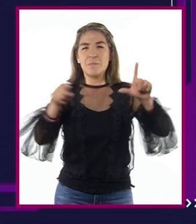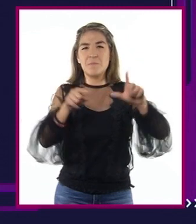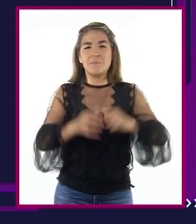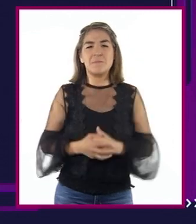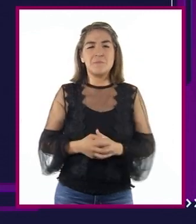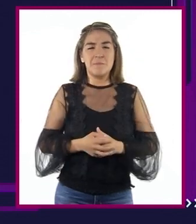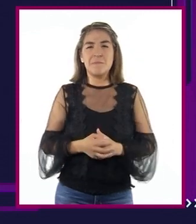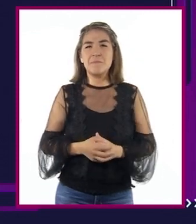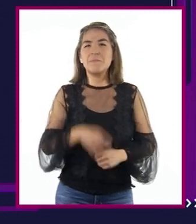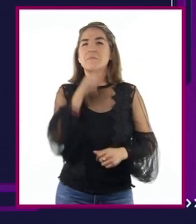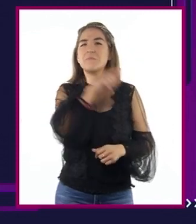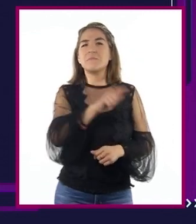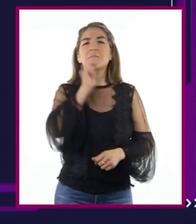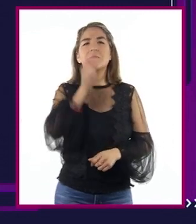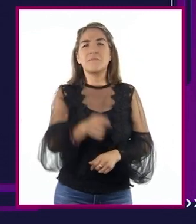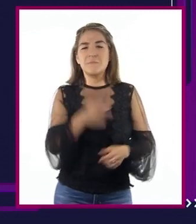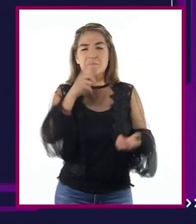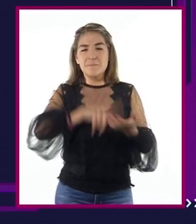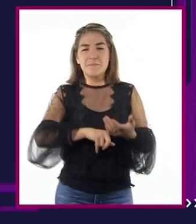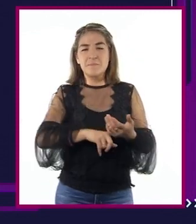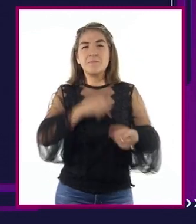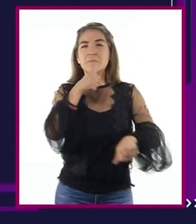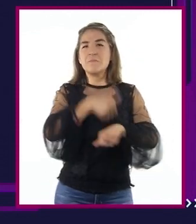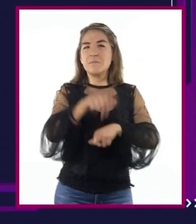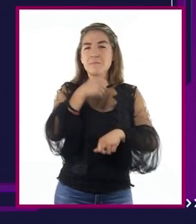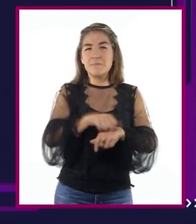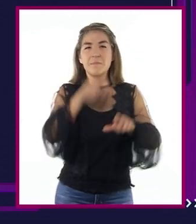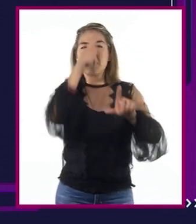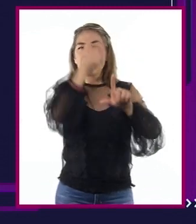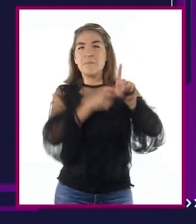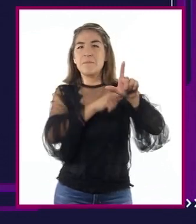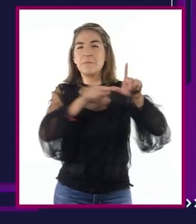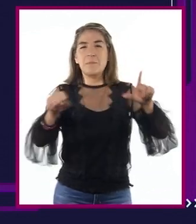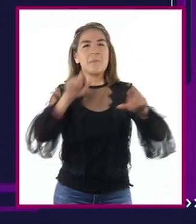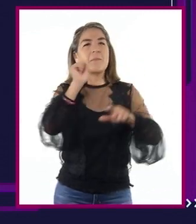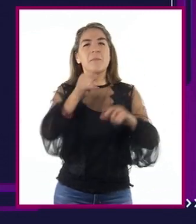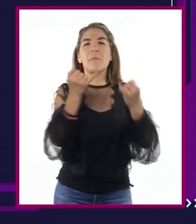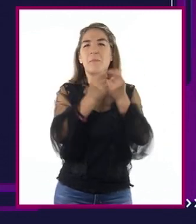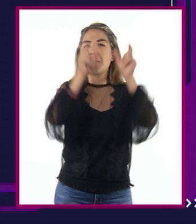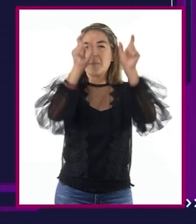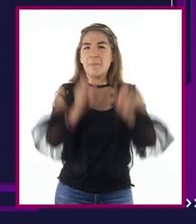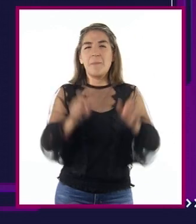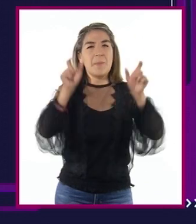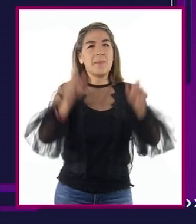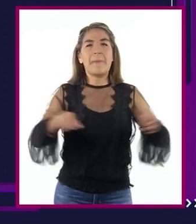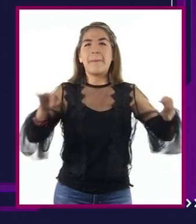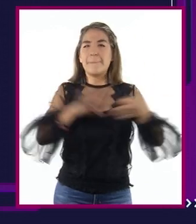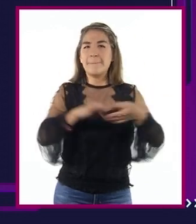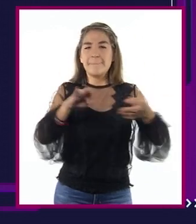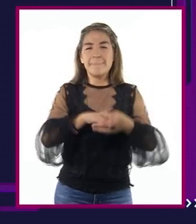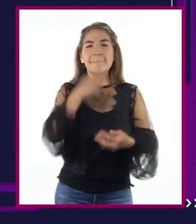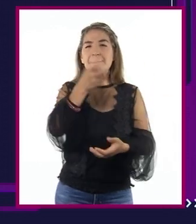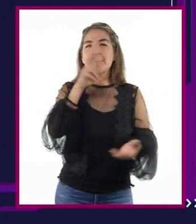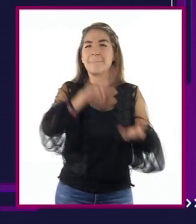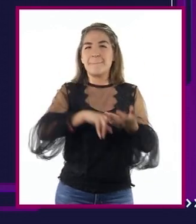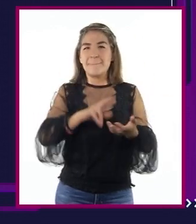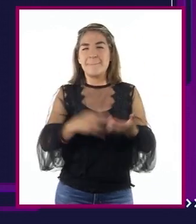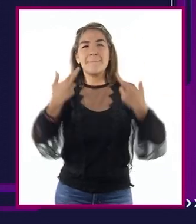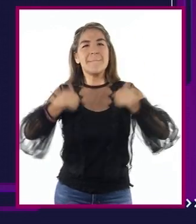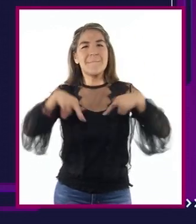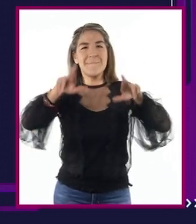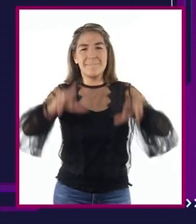barras, en donde la superficie de cada barra es proporcional a la frecuencia de los valores